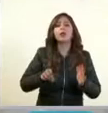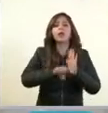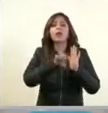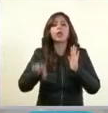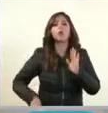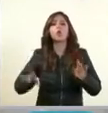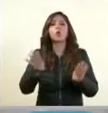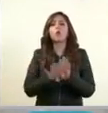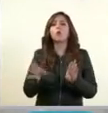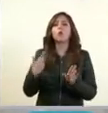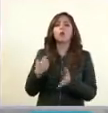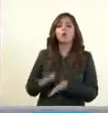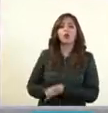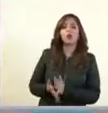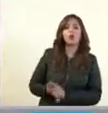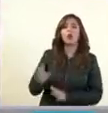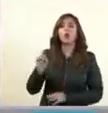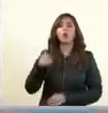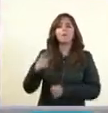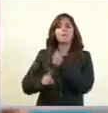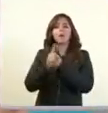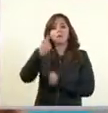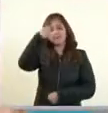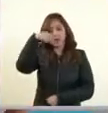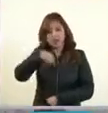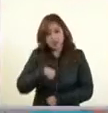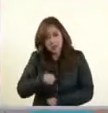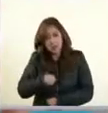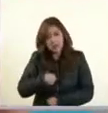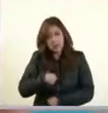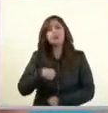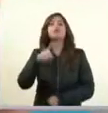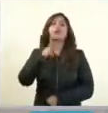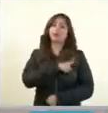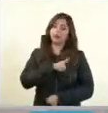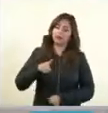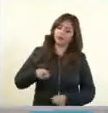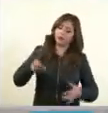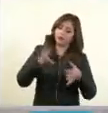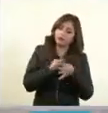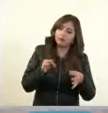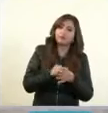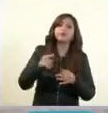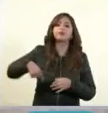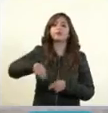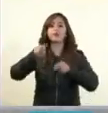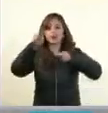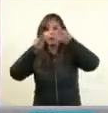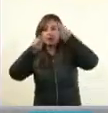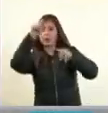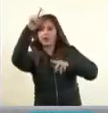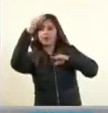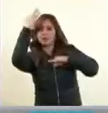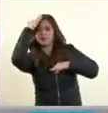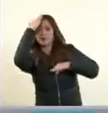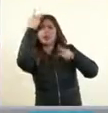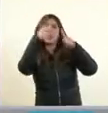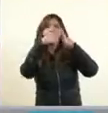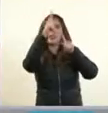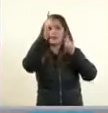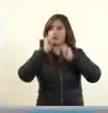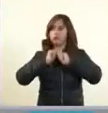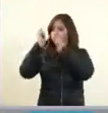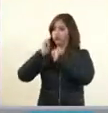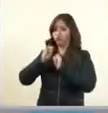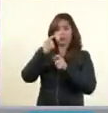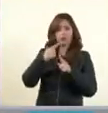sabotear. A autosabotearnos. Y entonces tenemos que dejar bien claro, gracias a las jerarquías, quién dirige a quién.